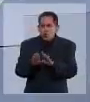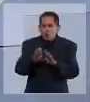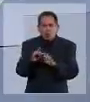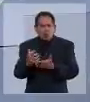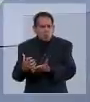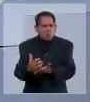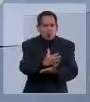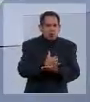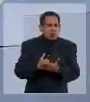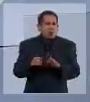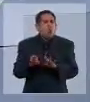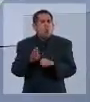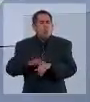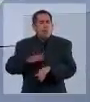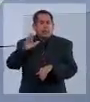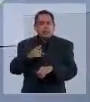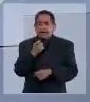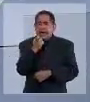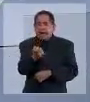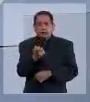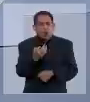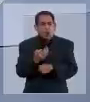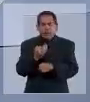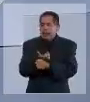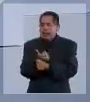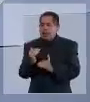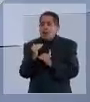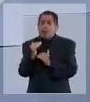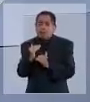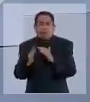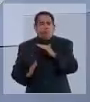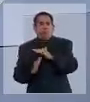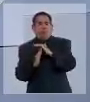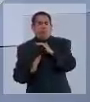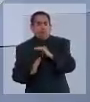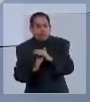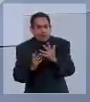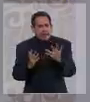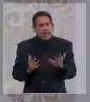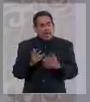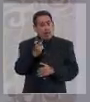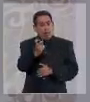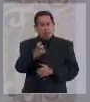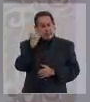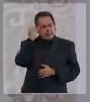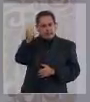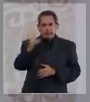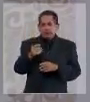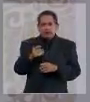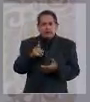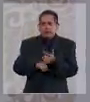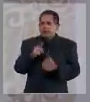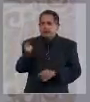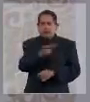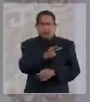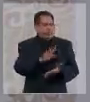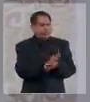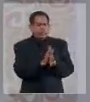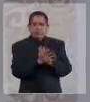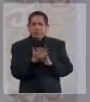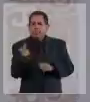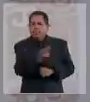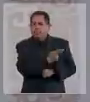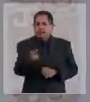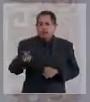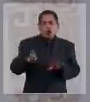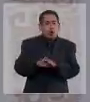es liberar el ingreso que tiene hoy limitado, precisamente en base a esa complicidad que existe entre